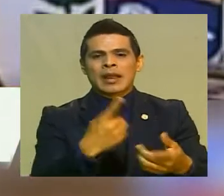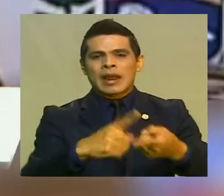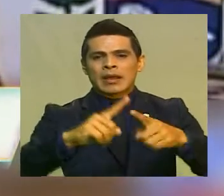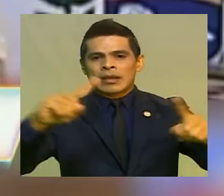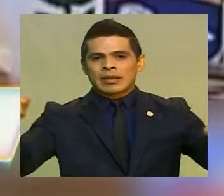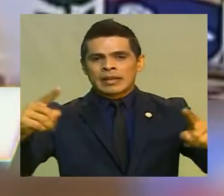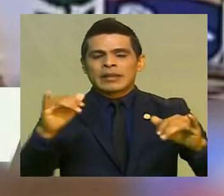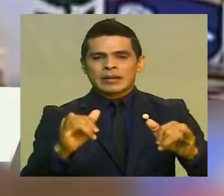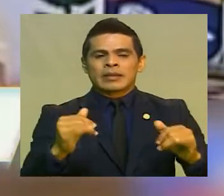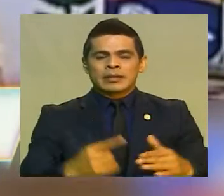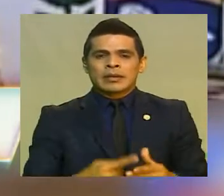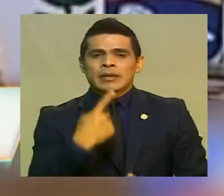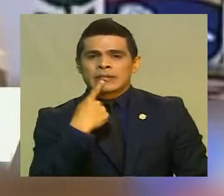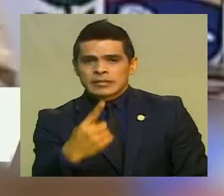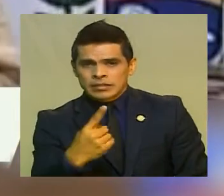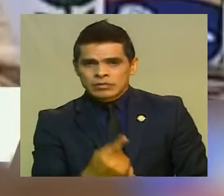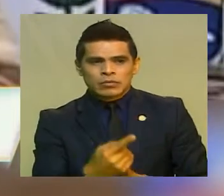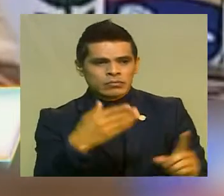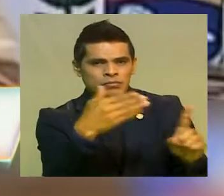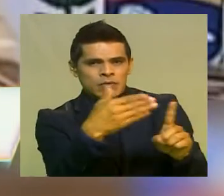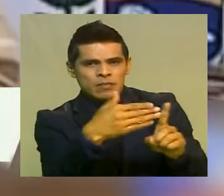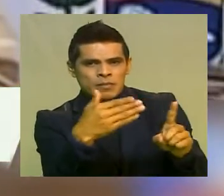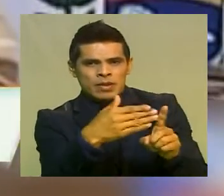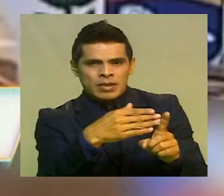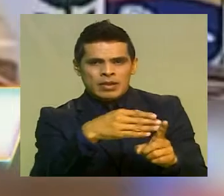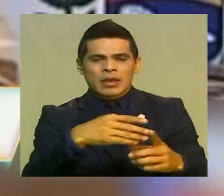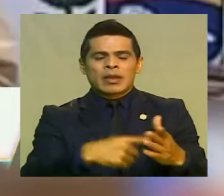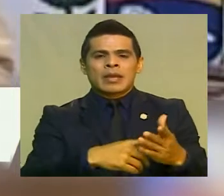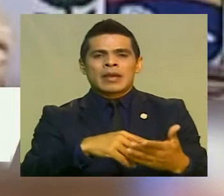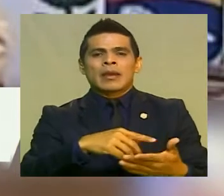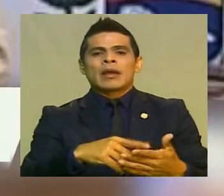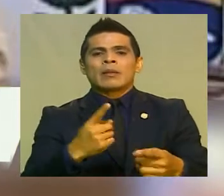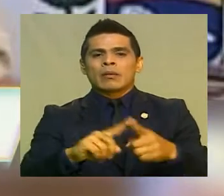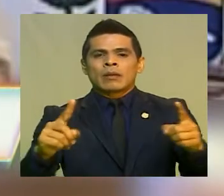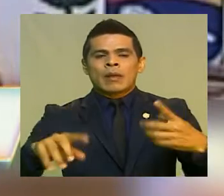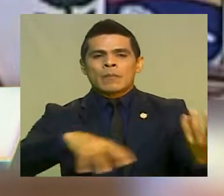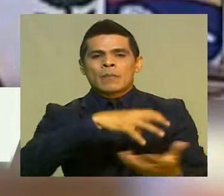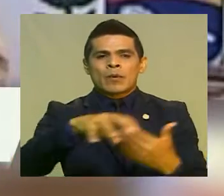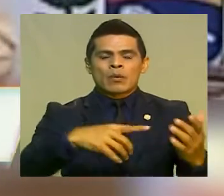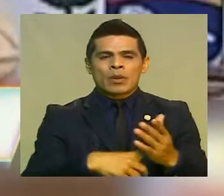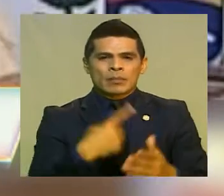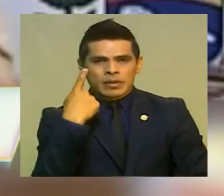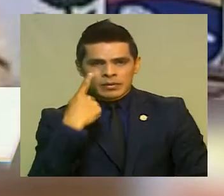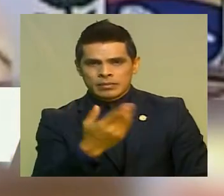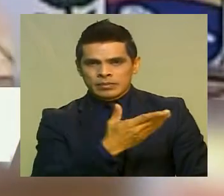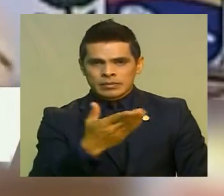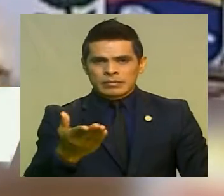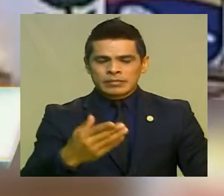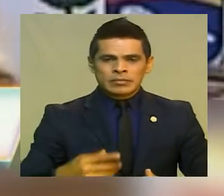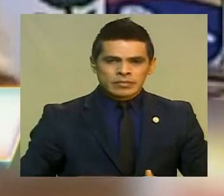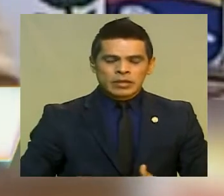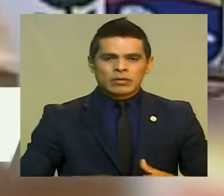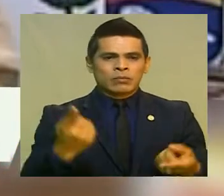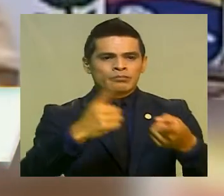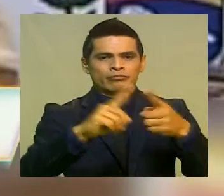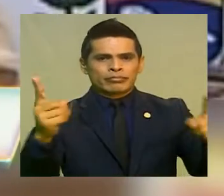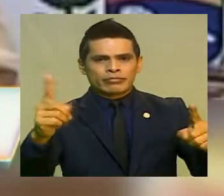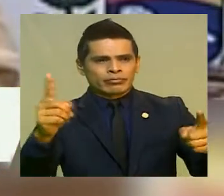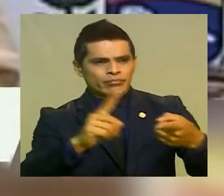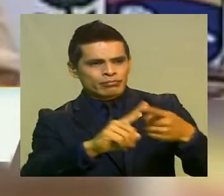el objetivo de sabotear el transformador principal cuando hubo el intento esto trajo como consecuencia un cortocircuito